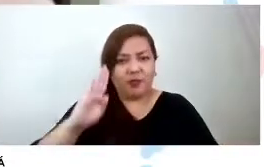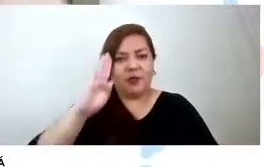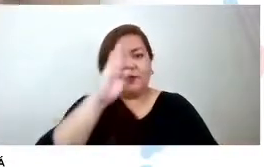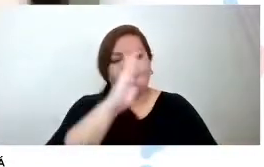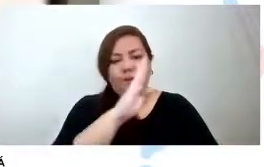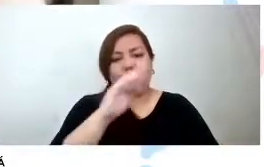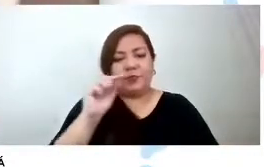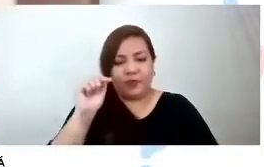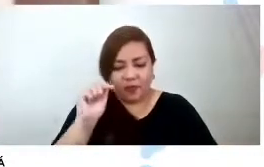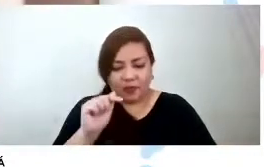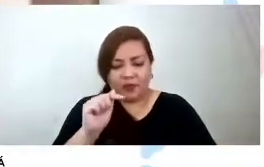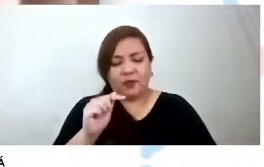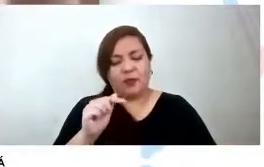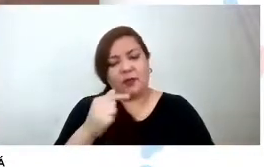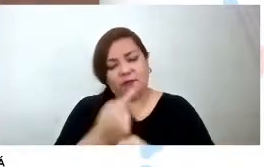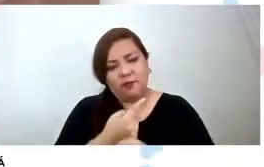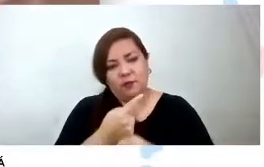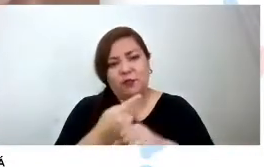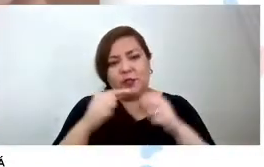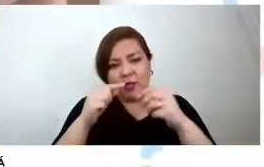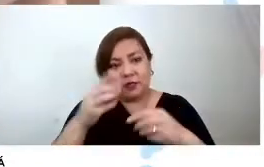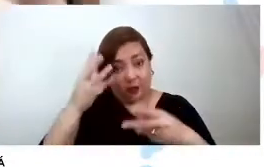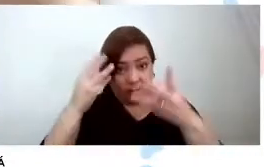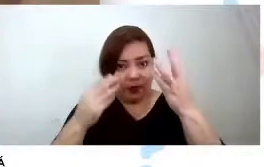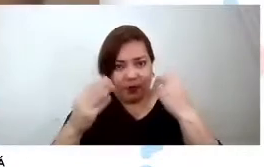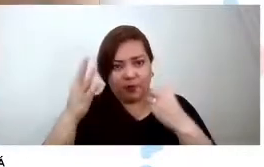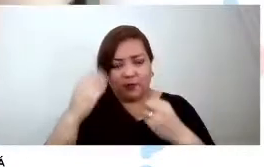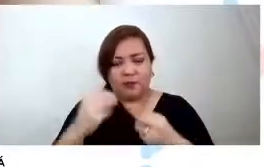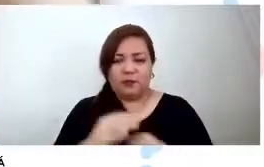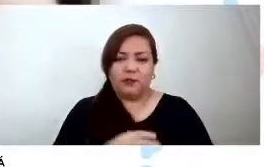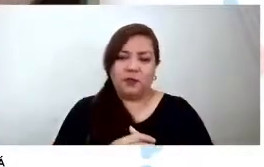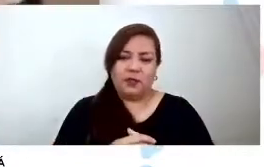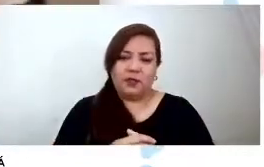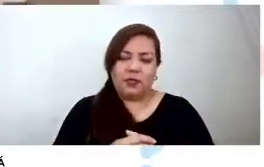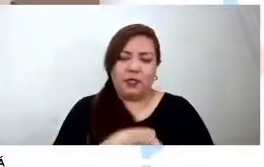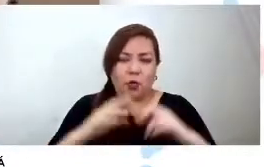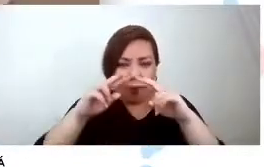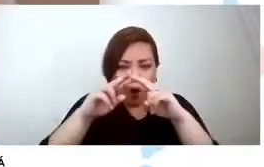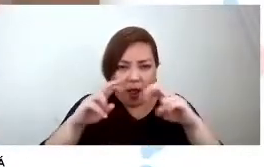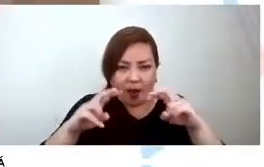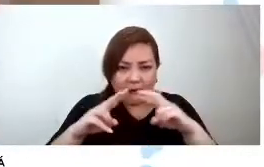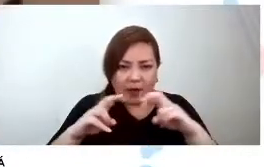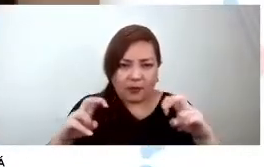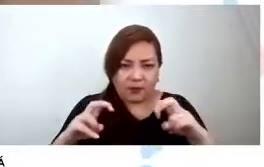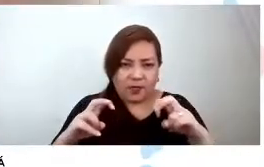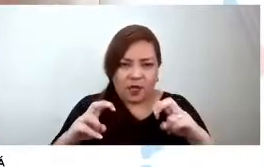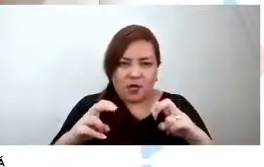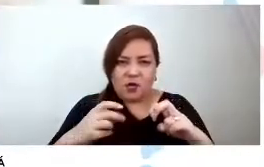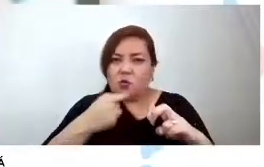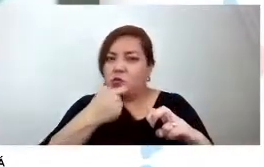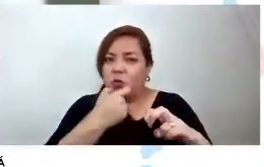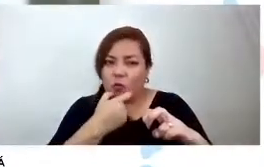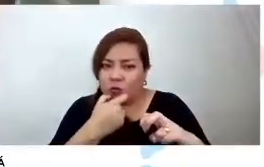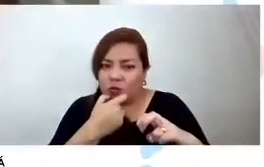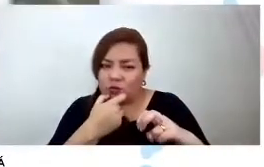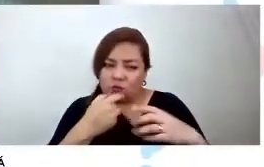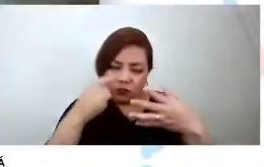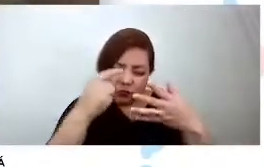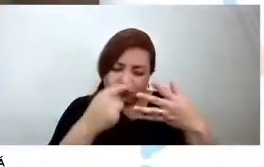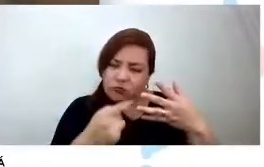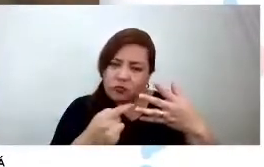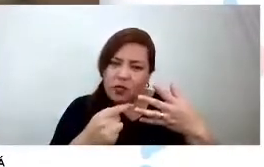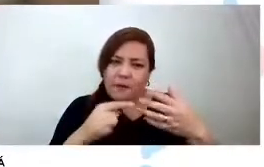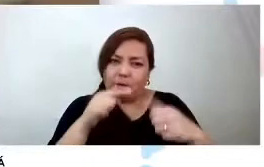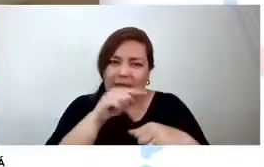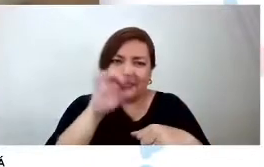taxonomía y del análisis osteológico para identificar a